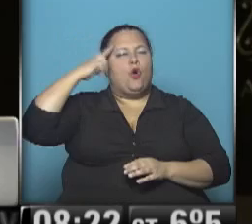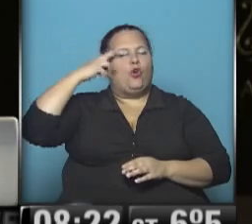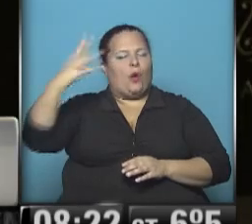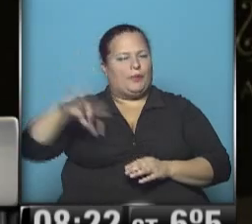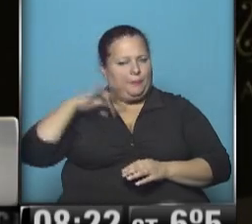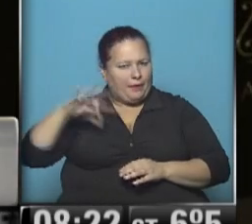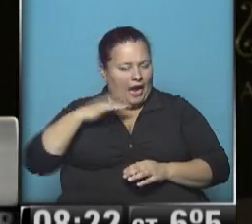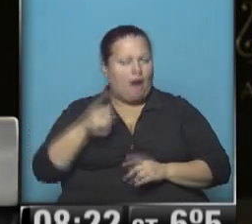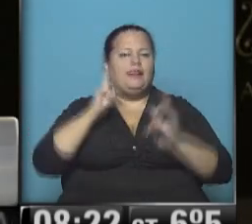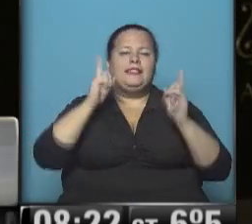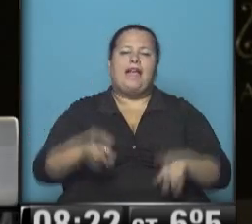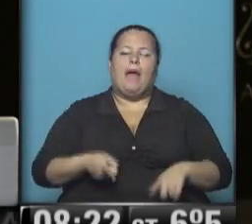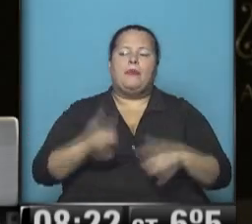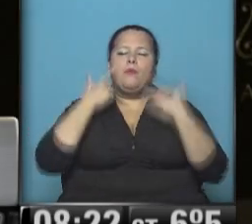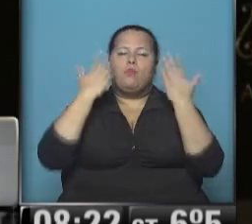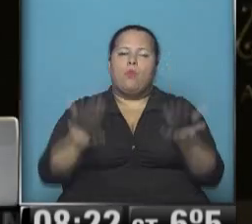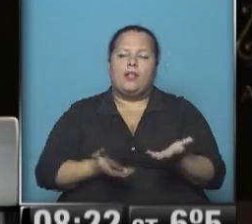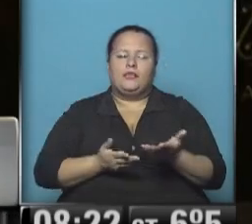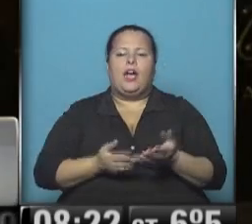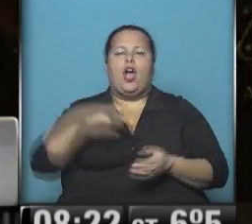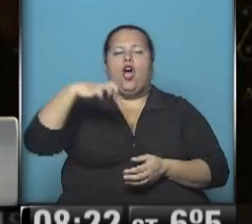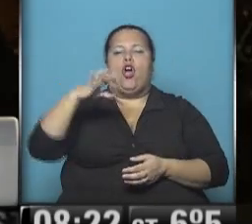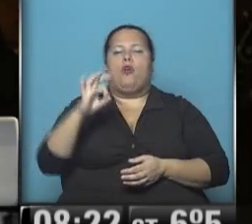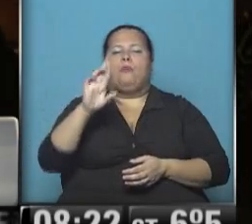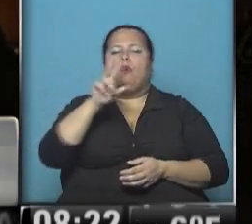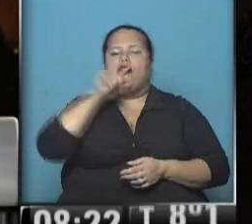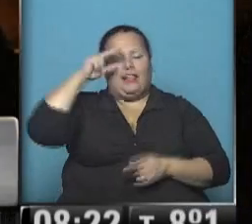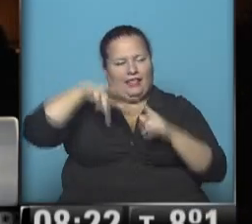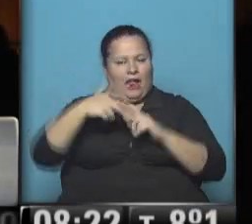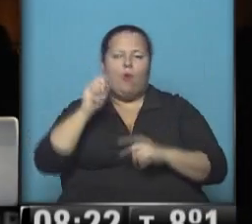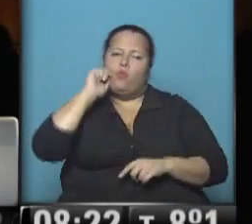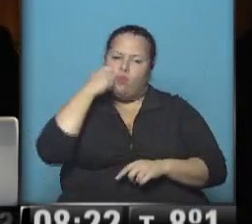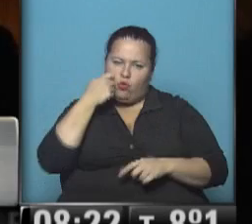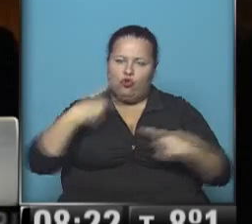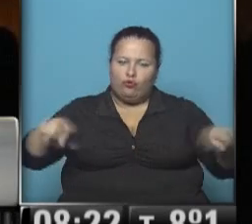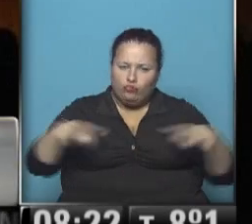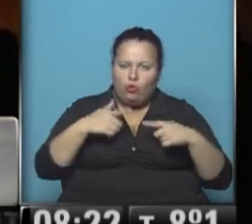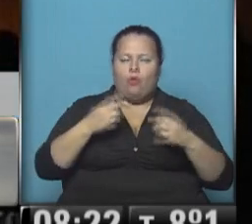94, y además con la presentación de Porteña. Buen evento entonces,